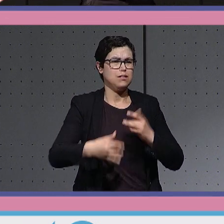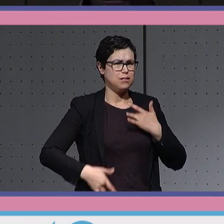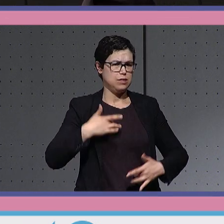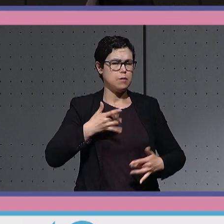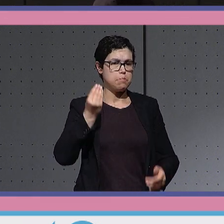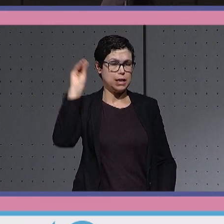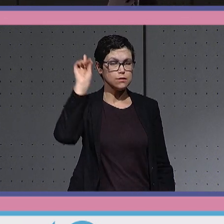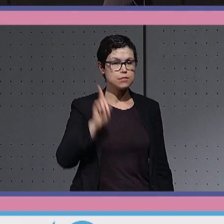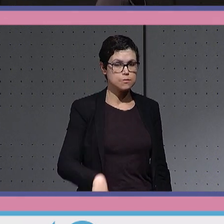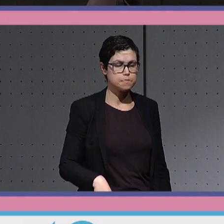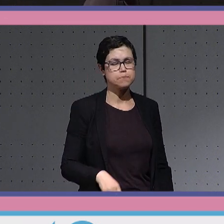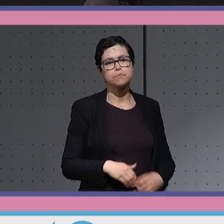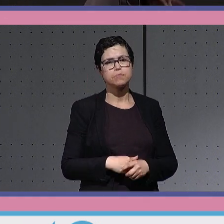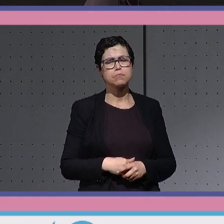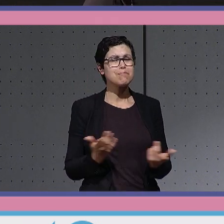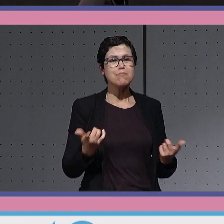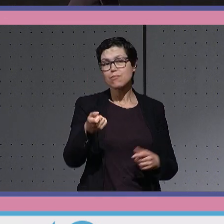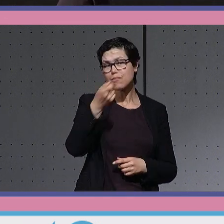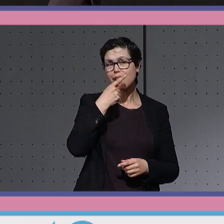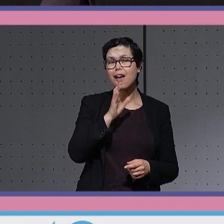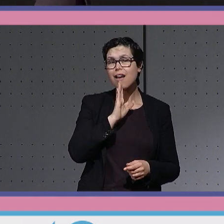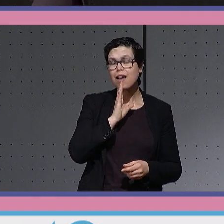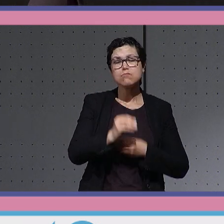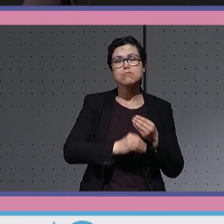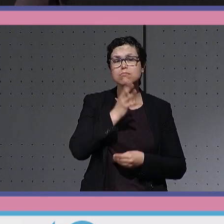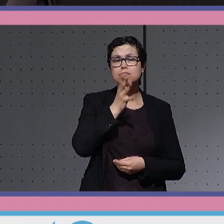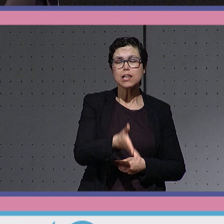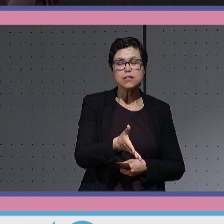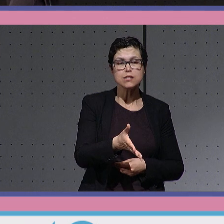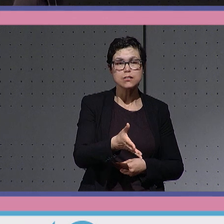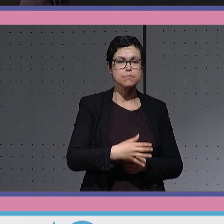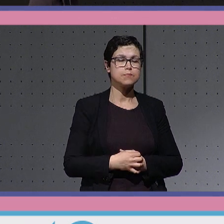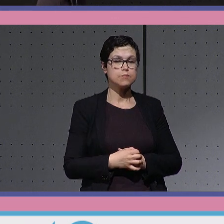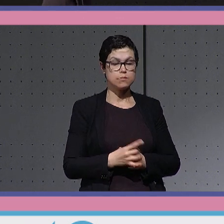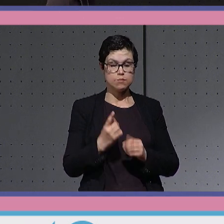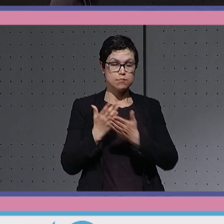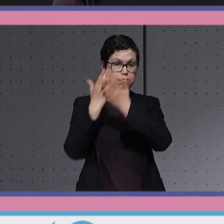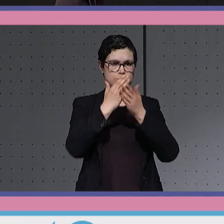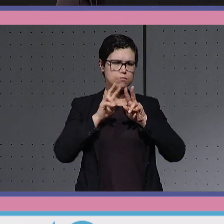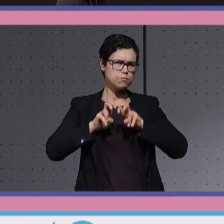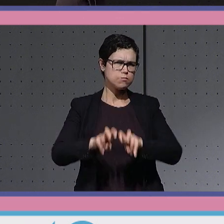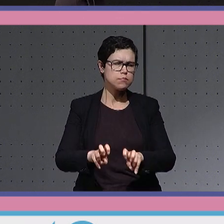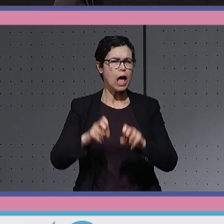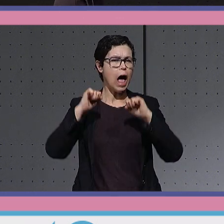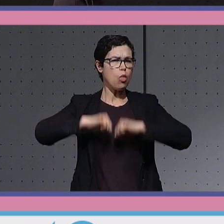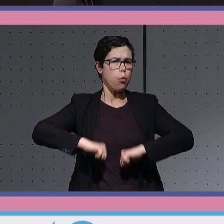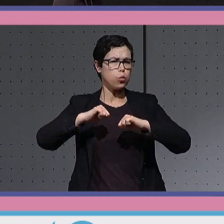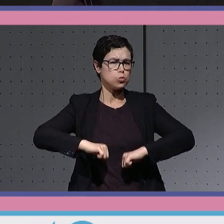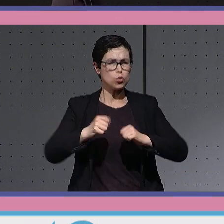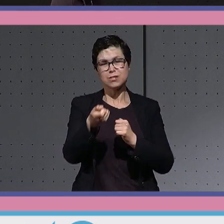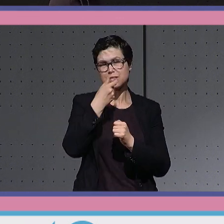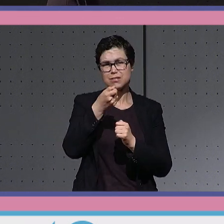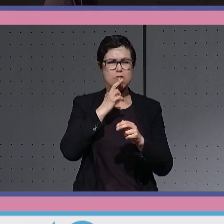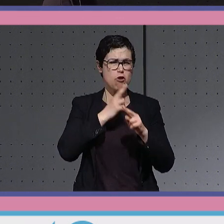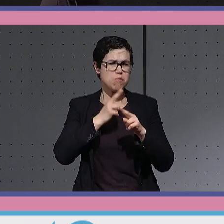efecto beneficioso, de efecto secundario. ¿Qué es lo que nos pasa con esto? Pues que los estudios de adultos con fluoxetina, fluvoxamina, que son medicaciones de este